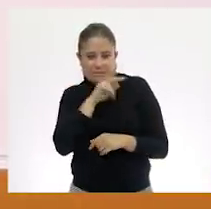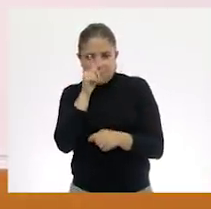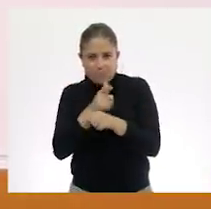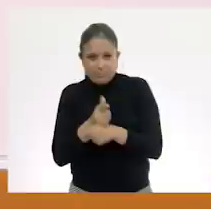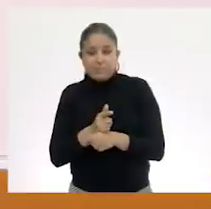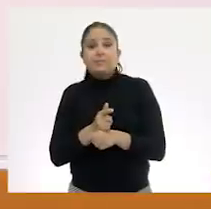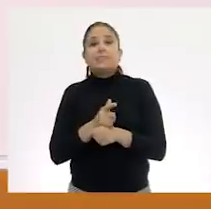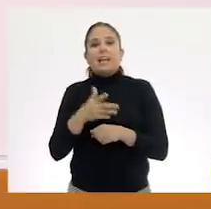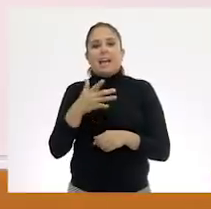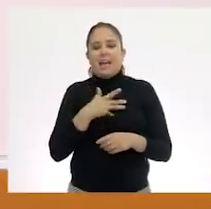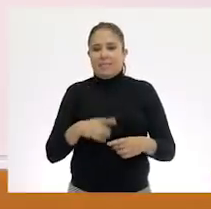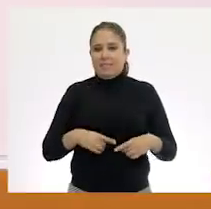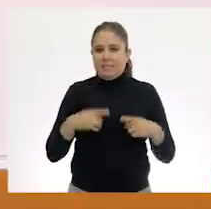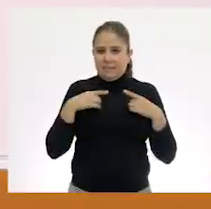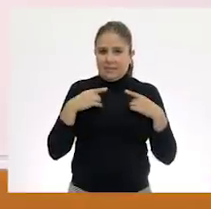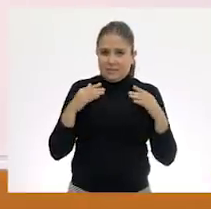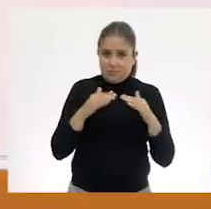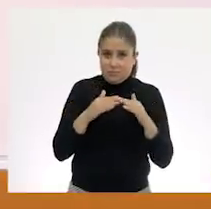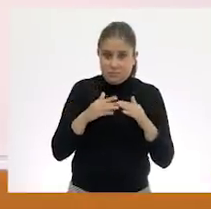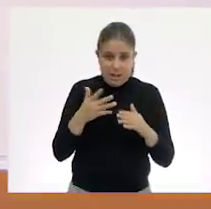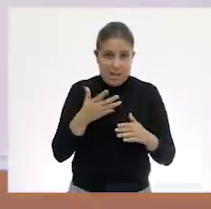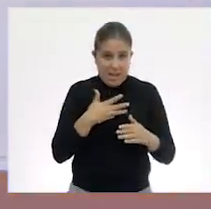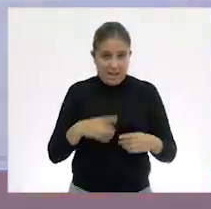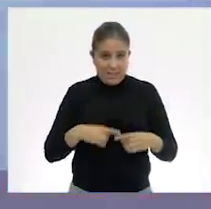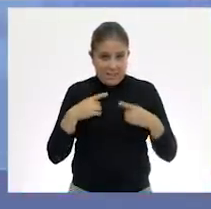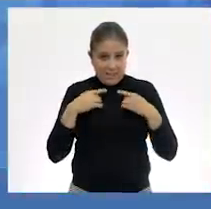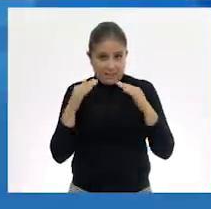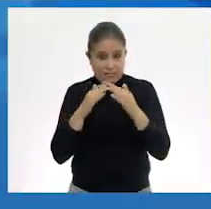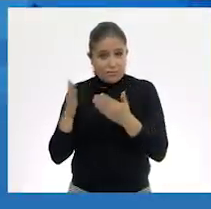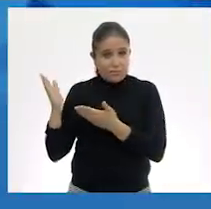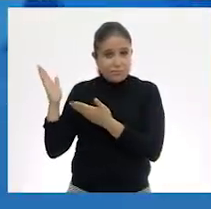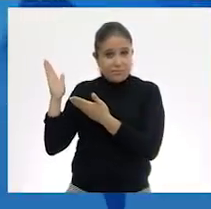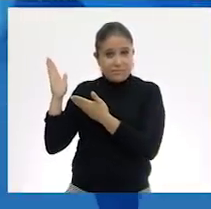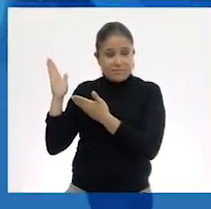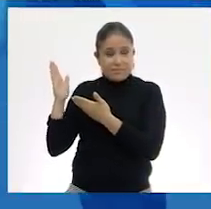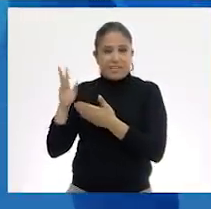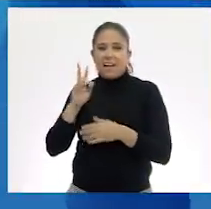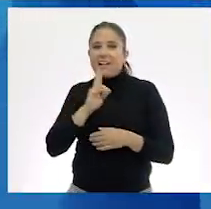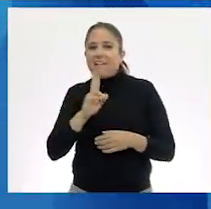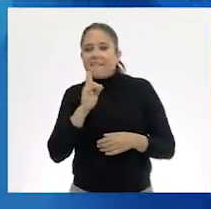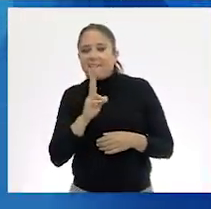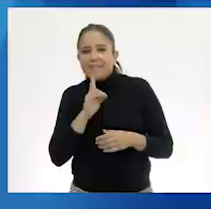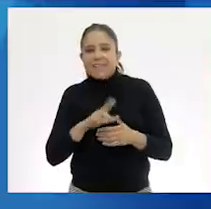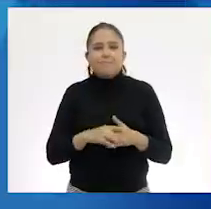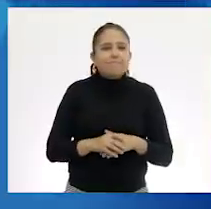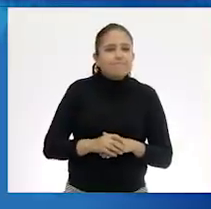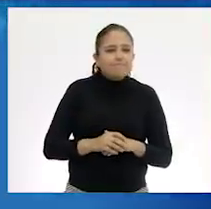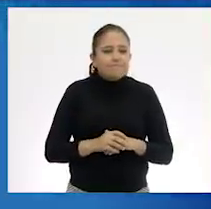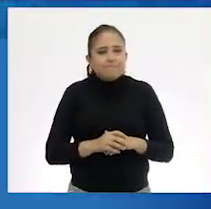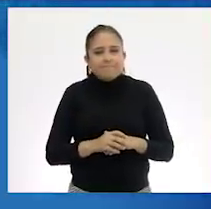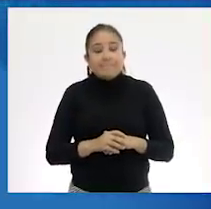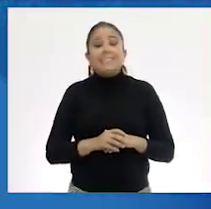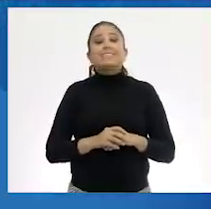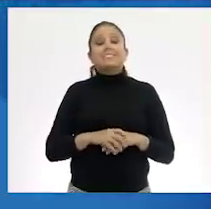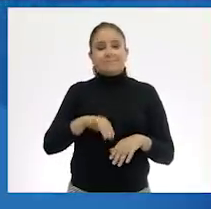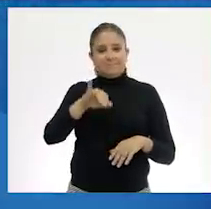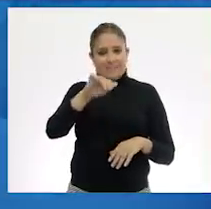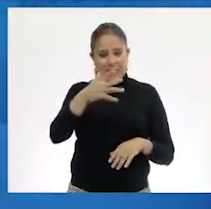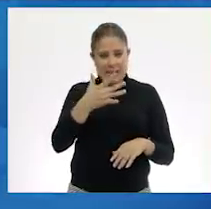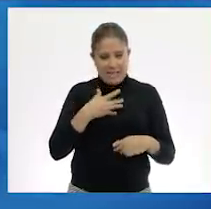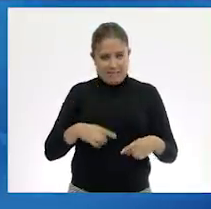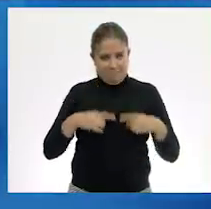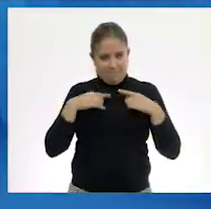¿tiene dirección? ¿Cuenta con dirección el directorio telefónico? A ver, vamos a poner atención. A ver. Sí, sí